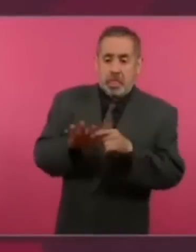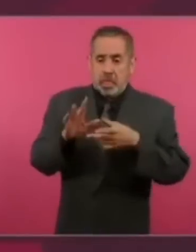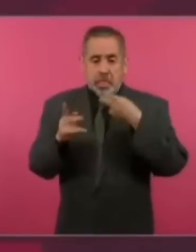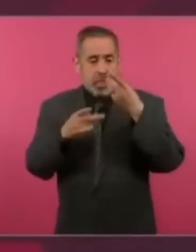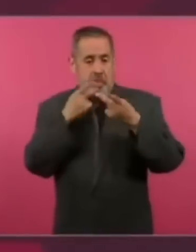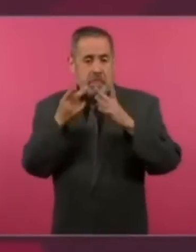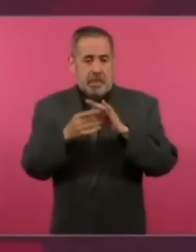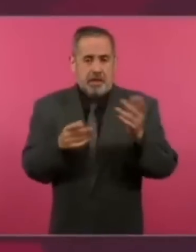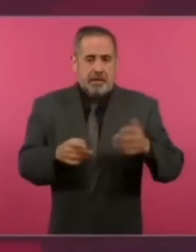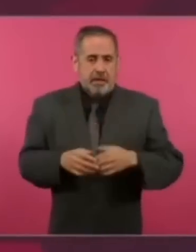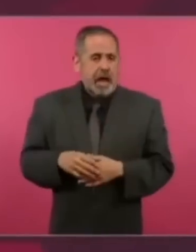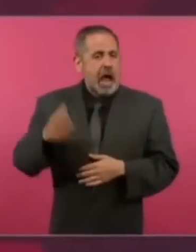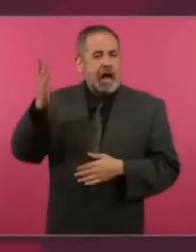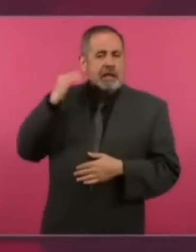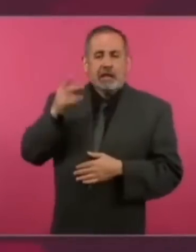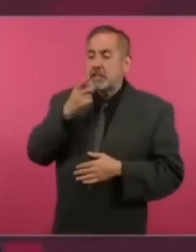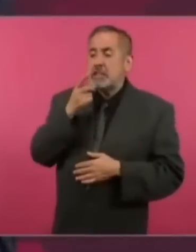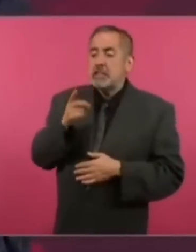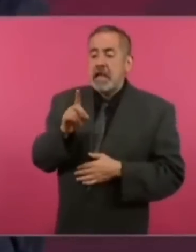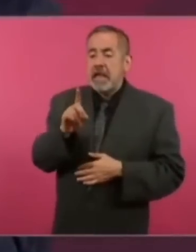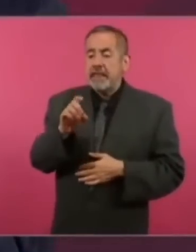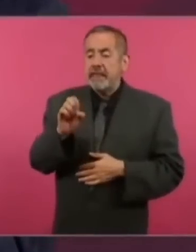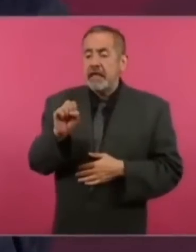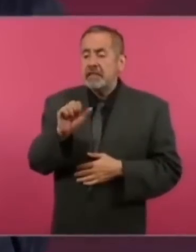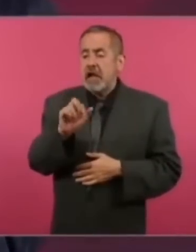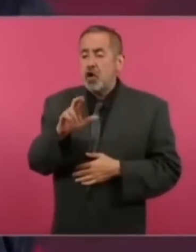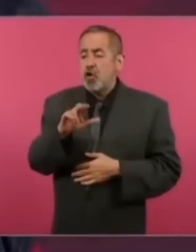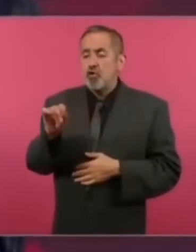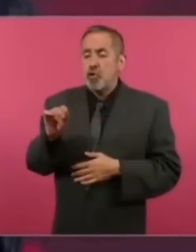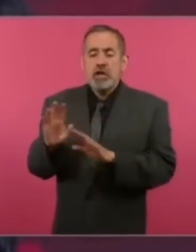Ya no se hablaba de desarrollo, sino de crecimiento.